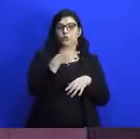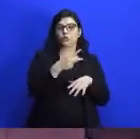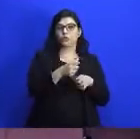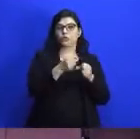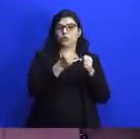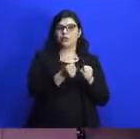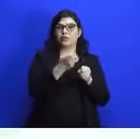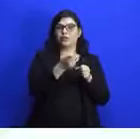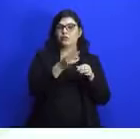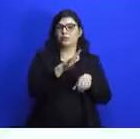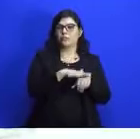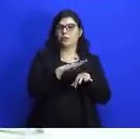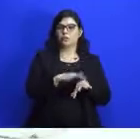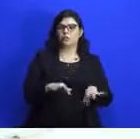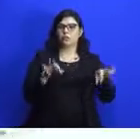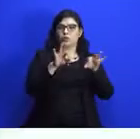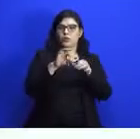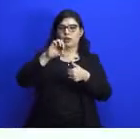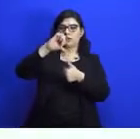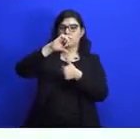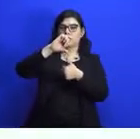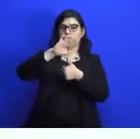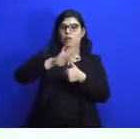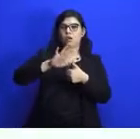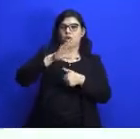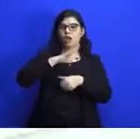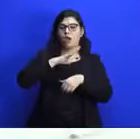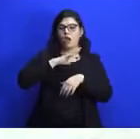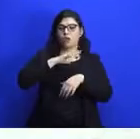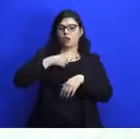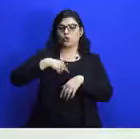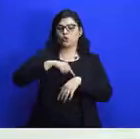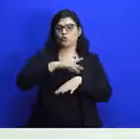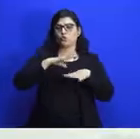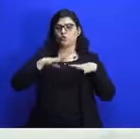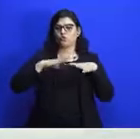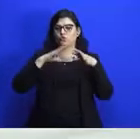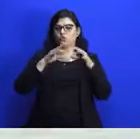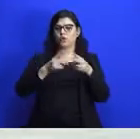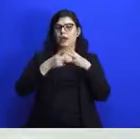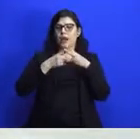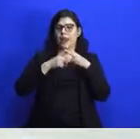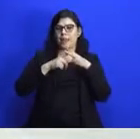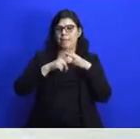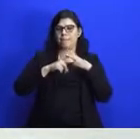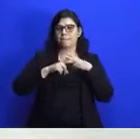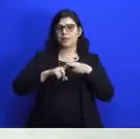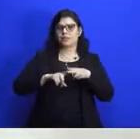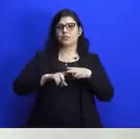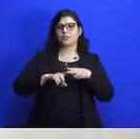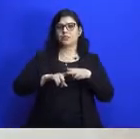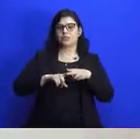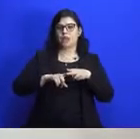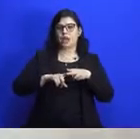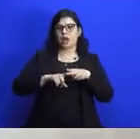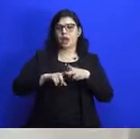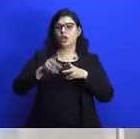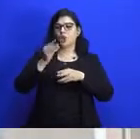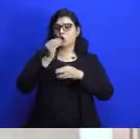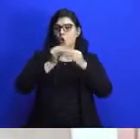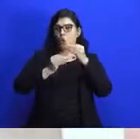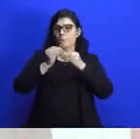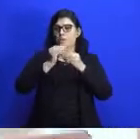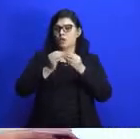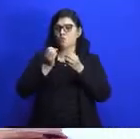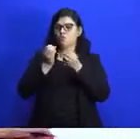prioritario. En Centroamérica somos socios fundadores y principales donantes de los bancos de alimentos en los